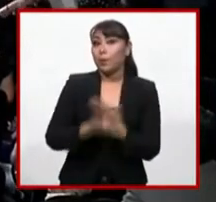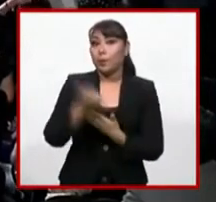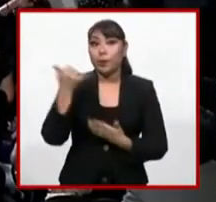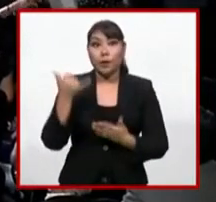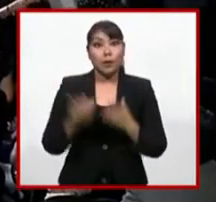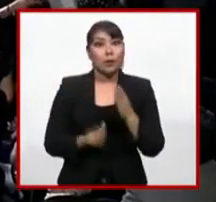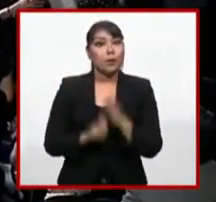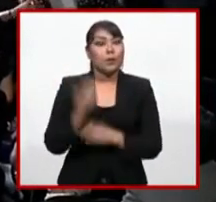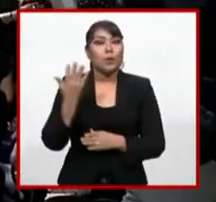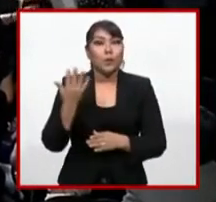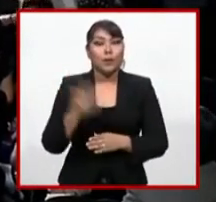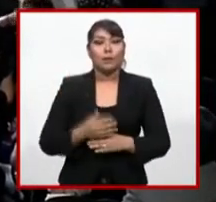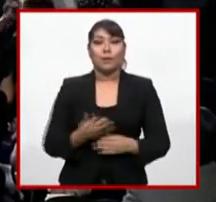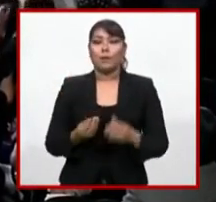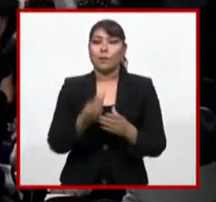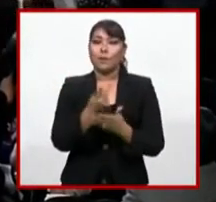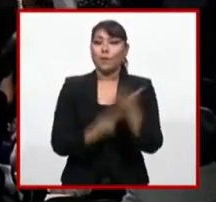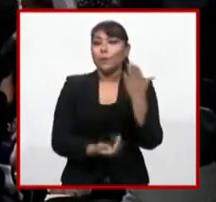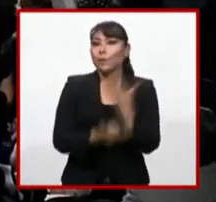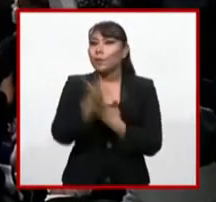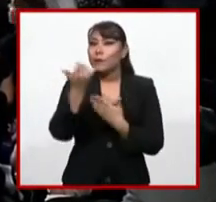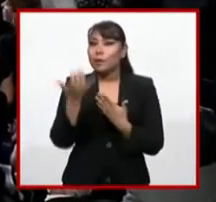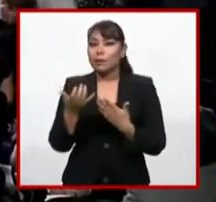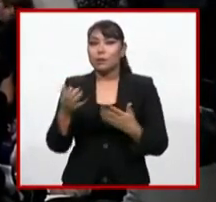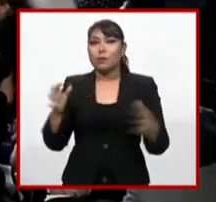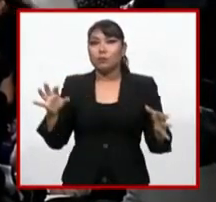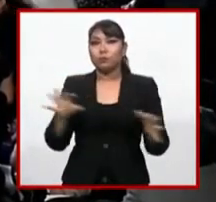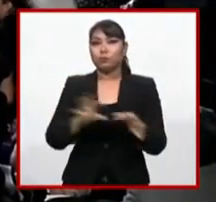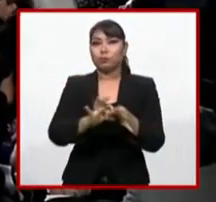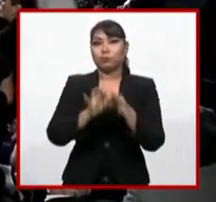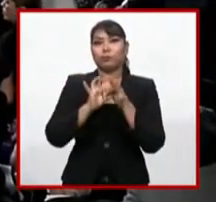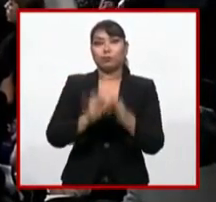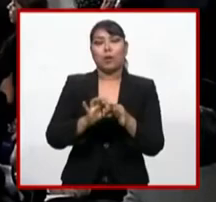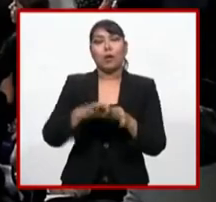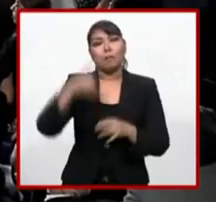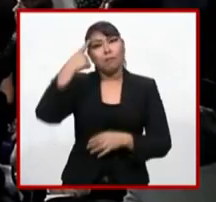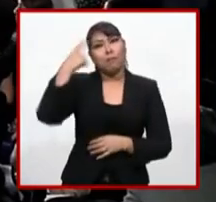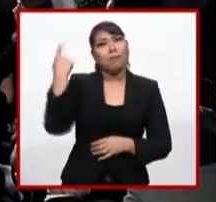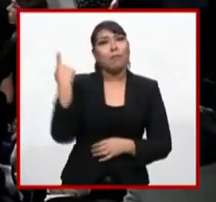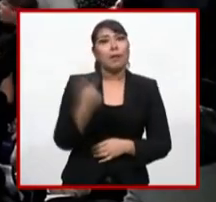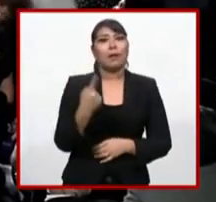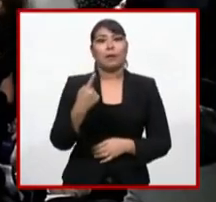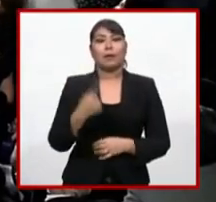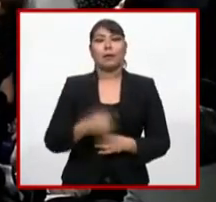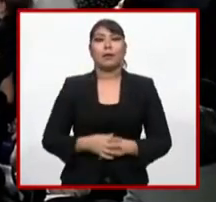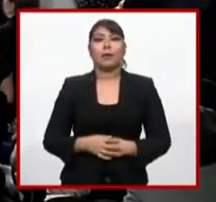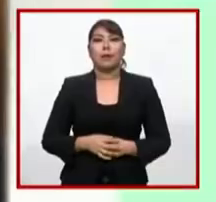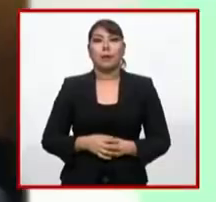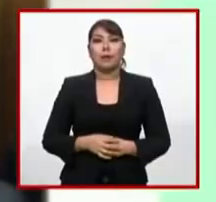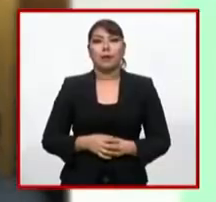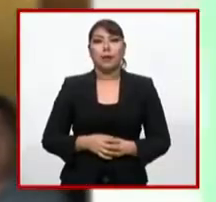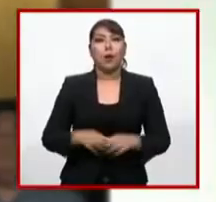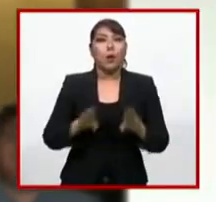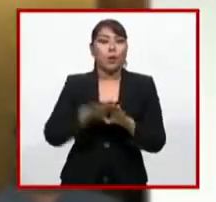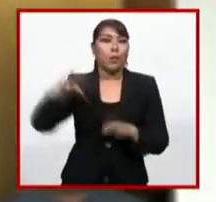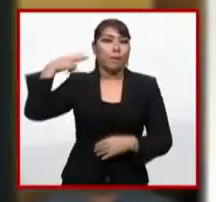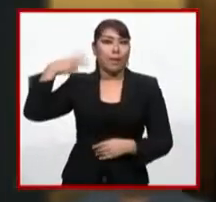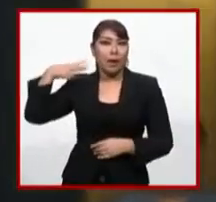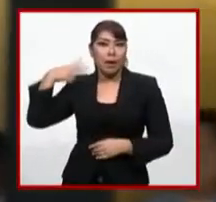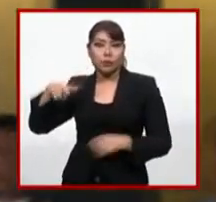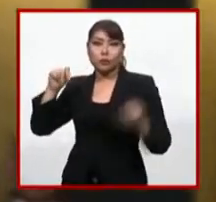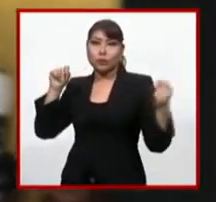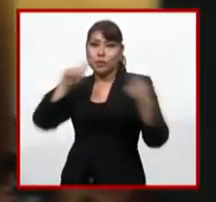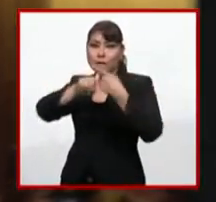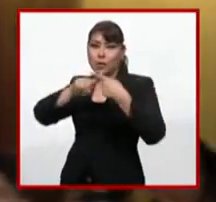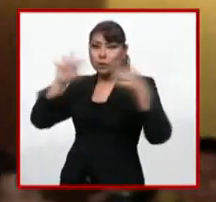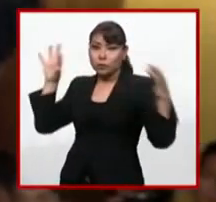un proyecto integral que va a conectar el puerto de Coatzacoalcos con el puerto de Salina